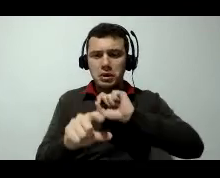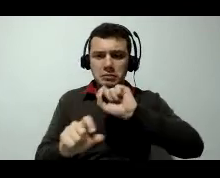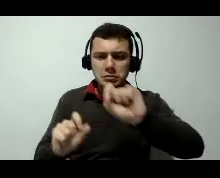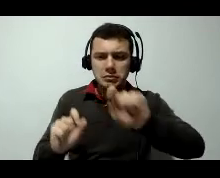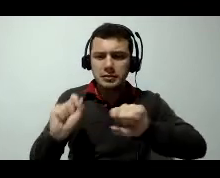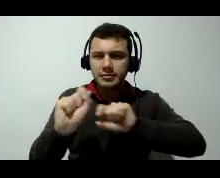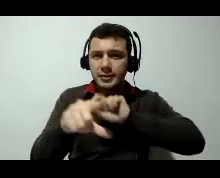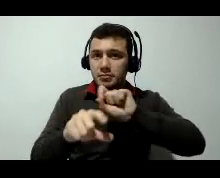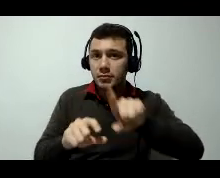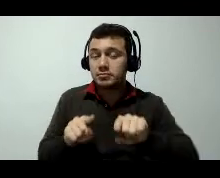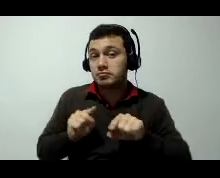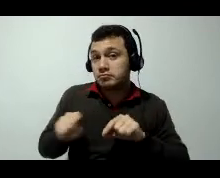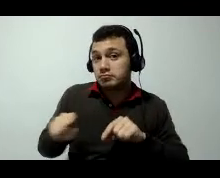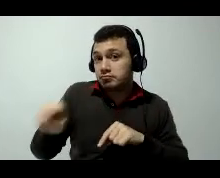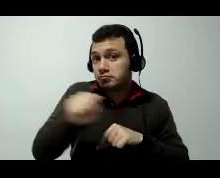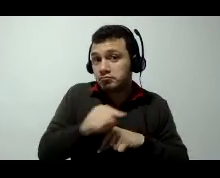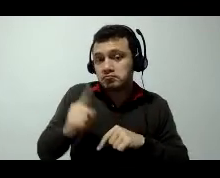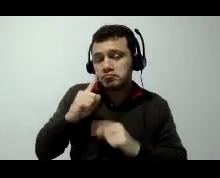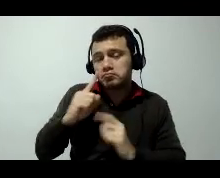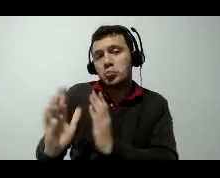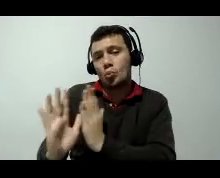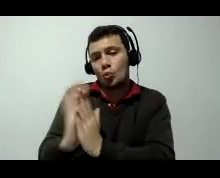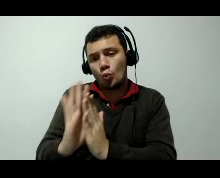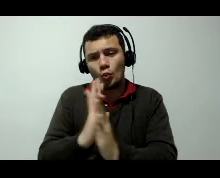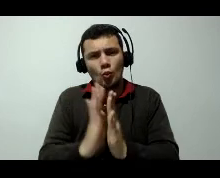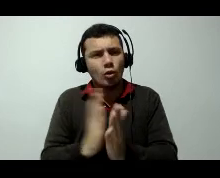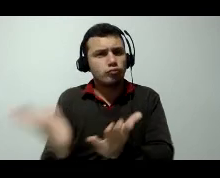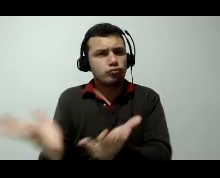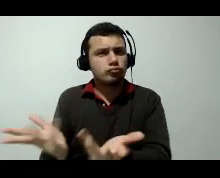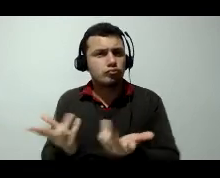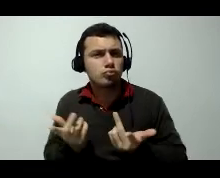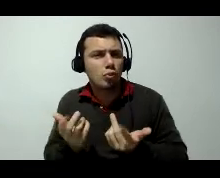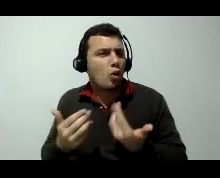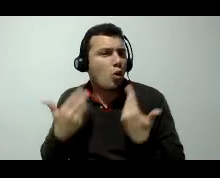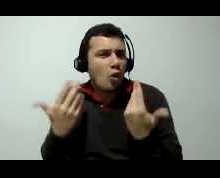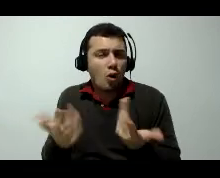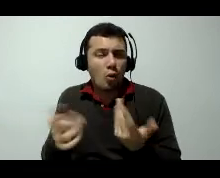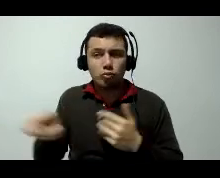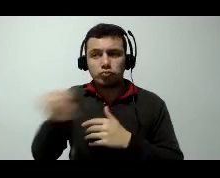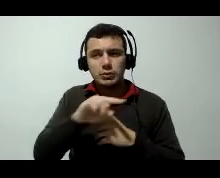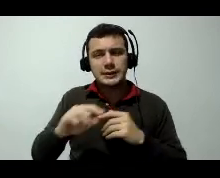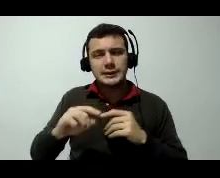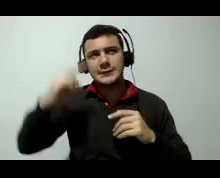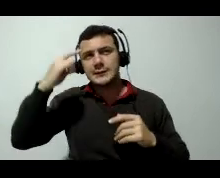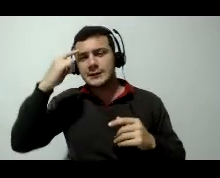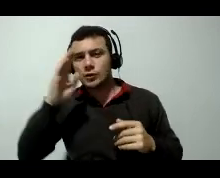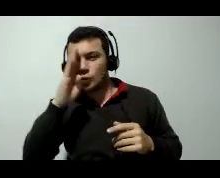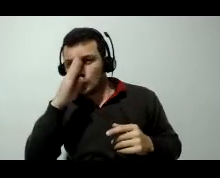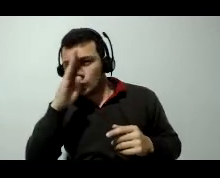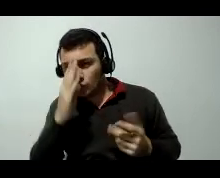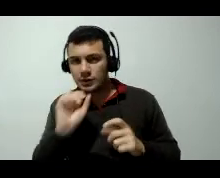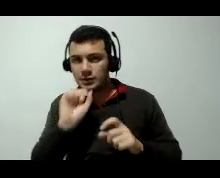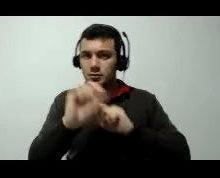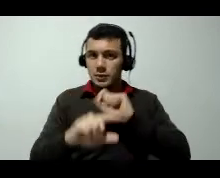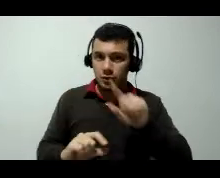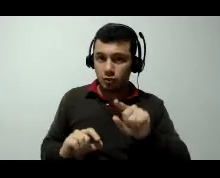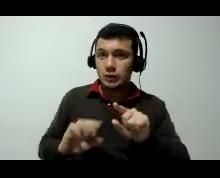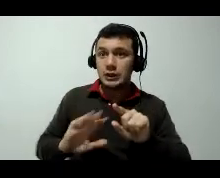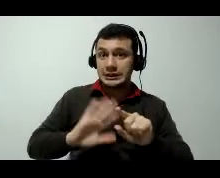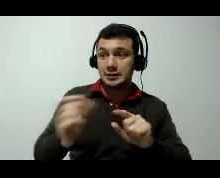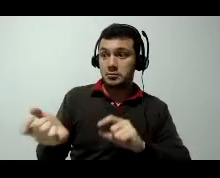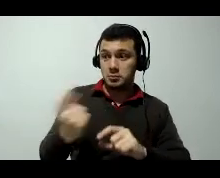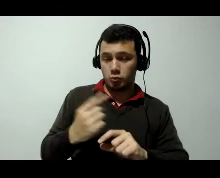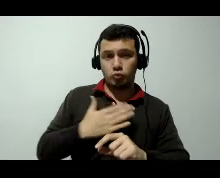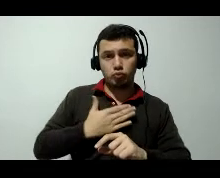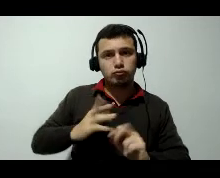que ustedes me cuenten cuáles son las preguntas que tienen y podamos llegar a